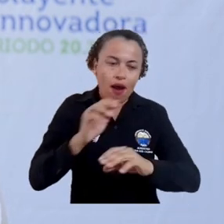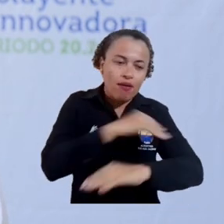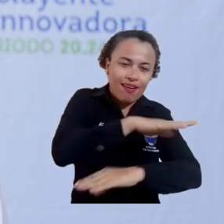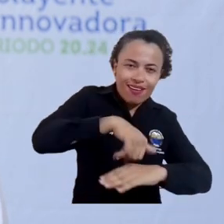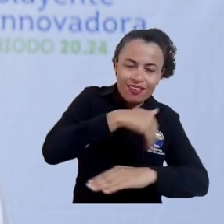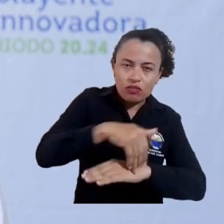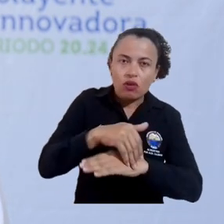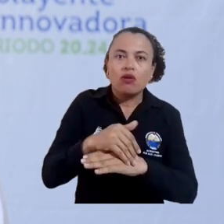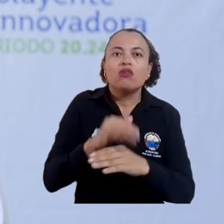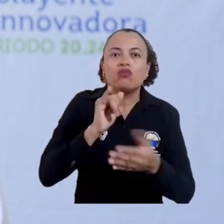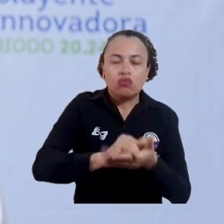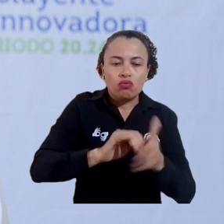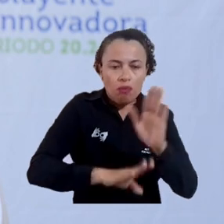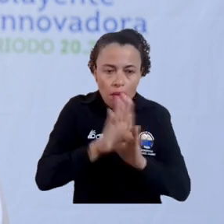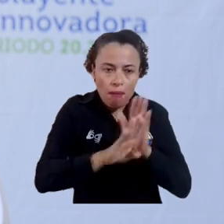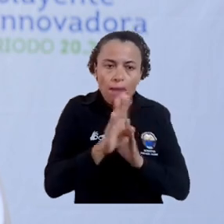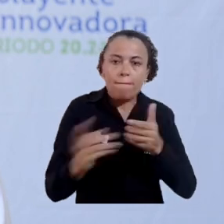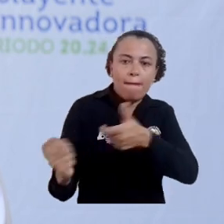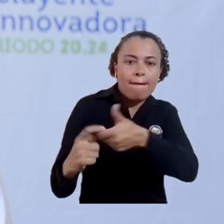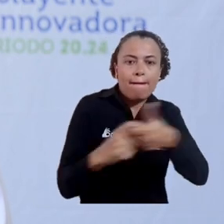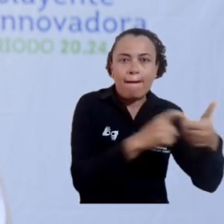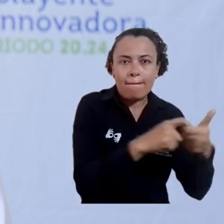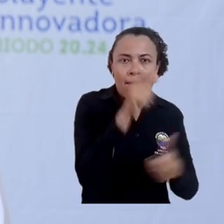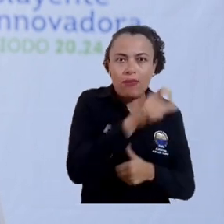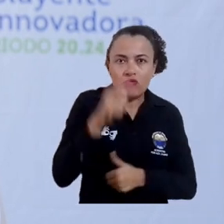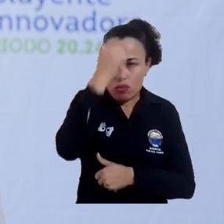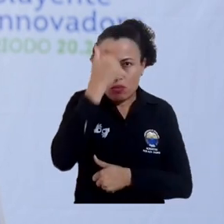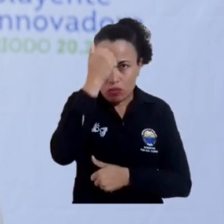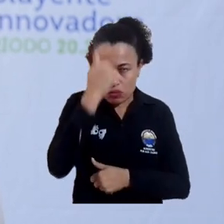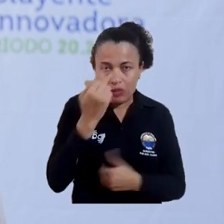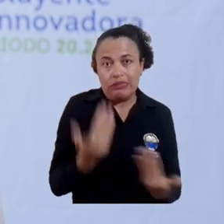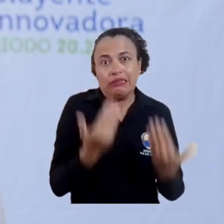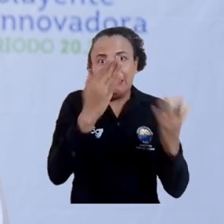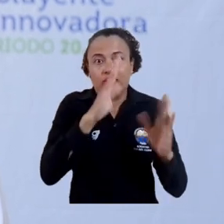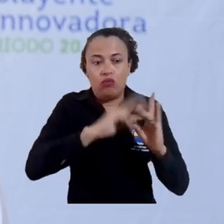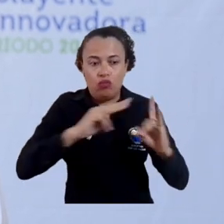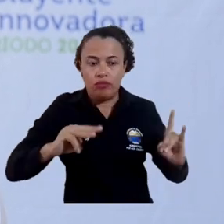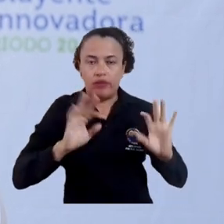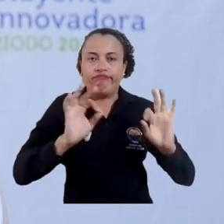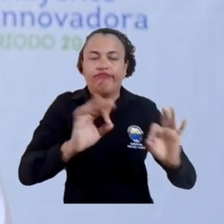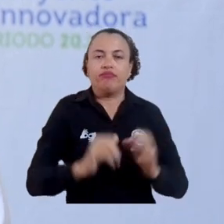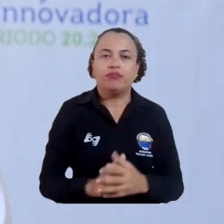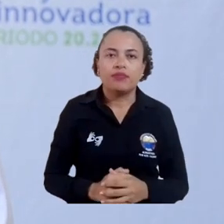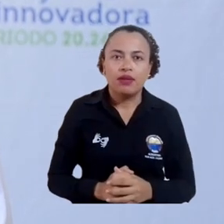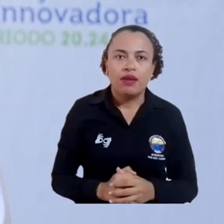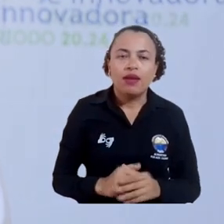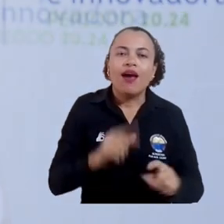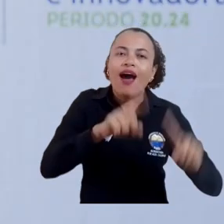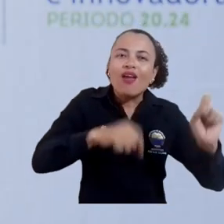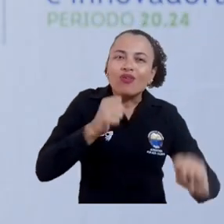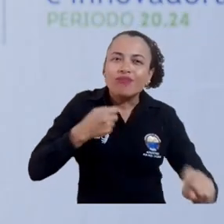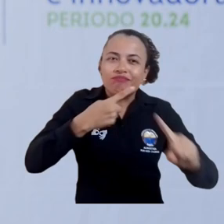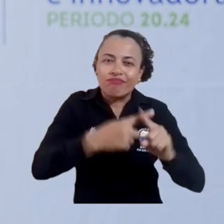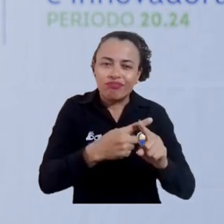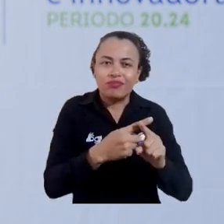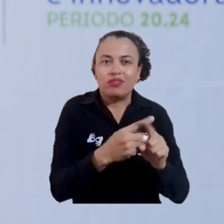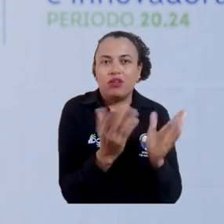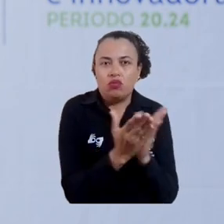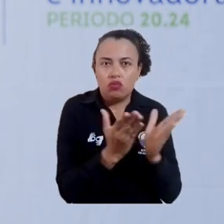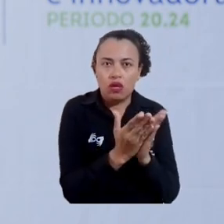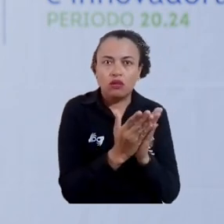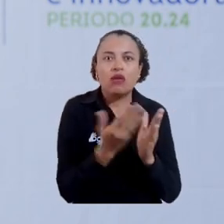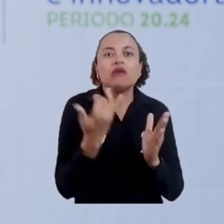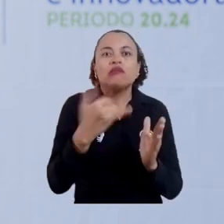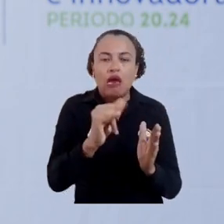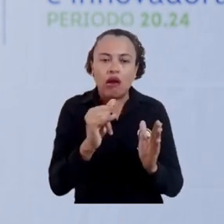gestión, en términos del avance a nivel de la vinculación de profesores, que es un beneficio claro para la universidad. Tenemos